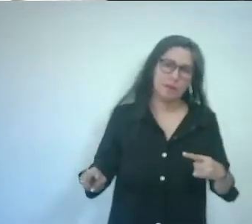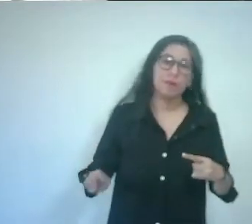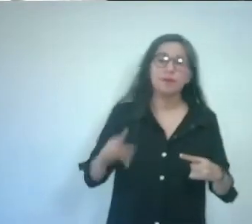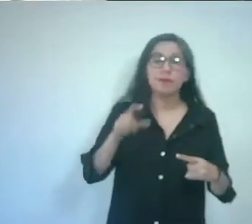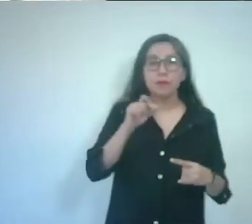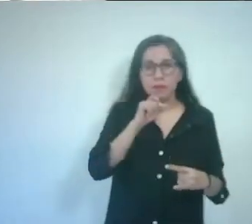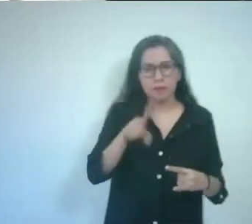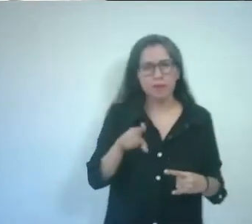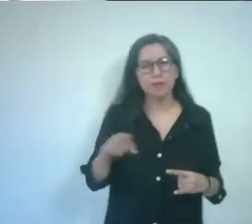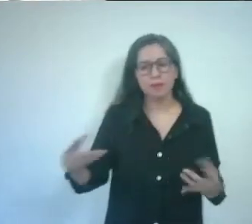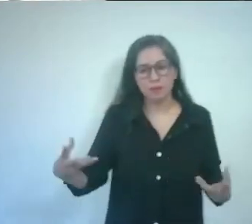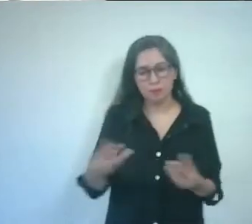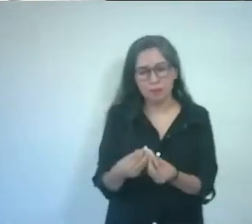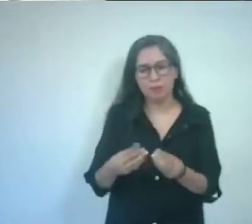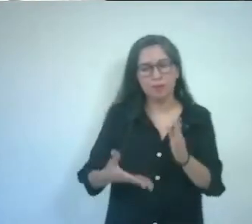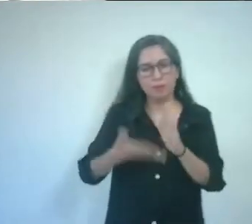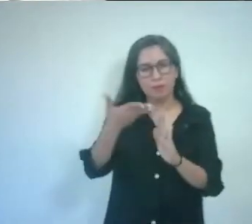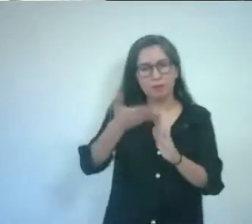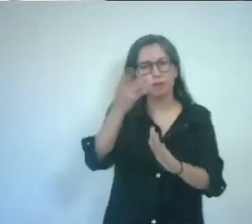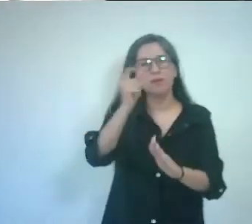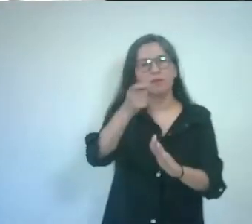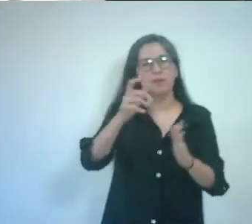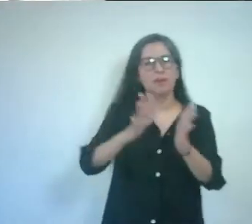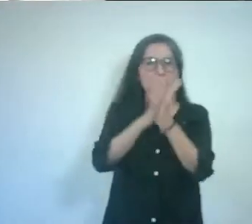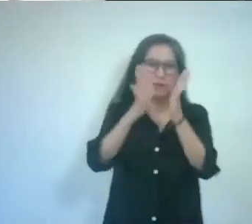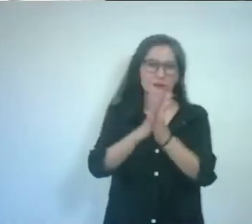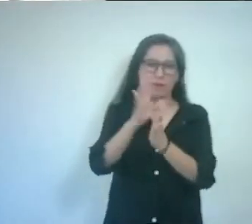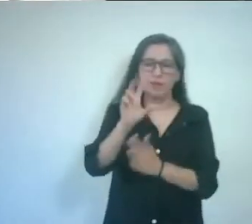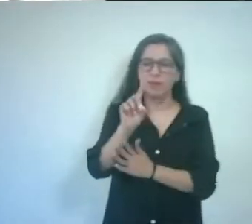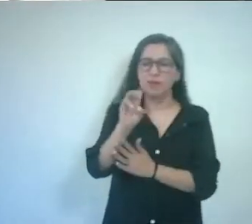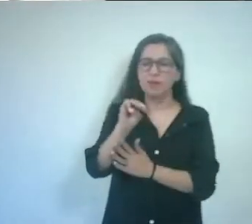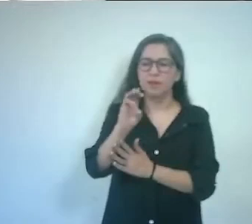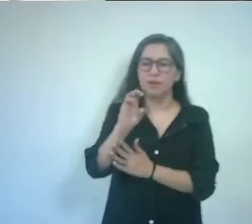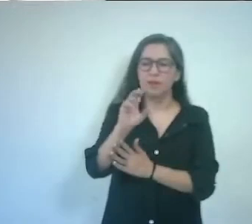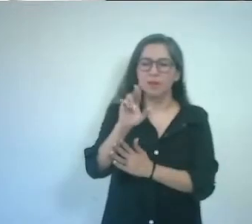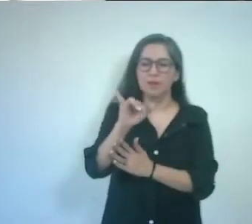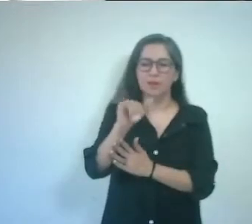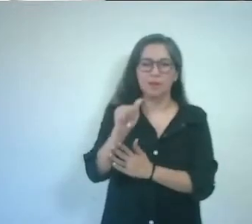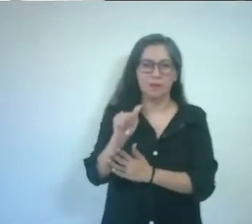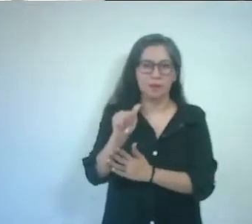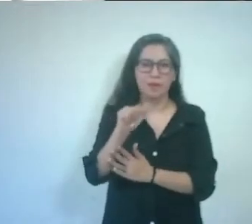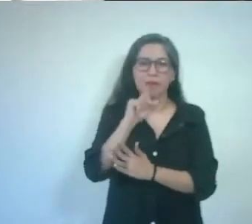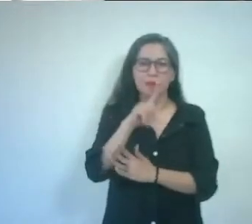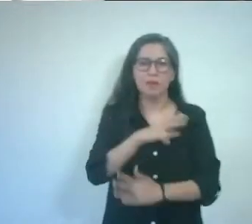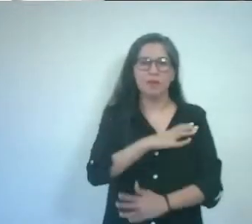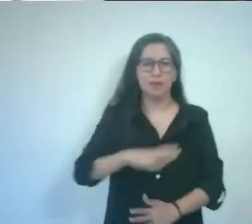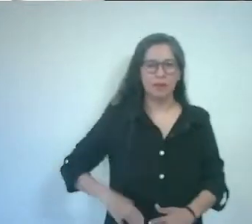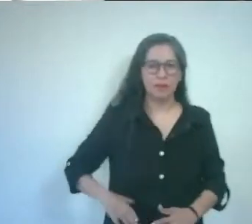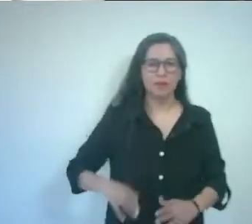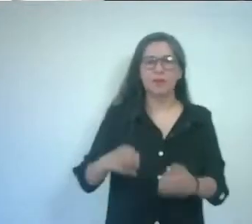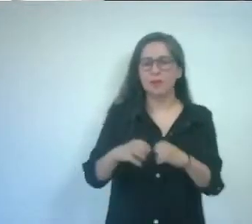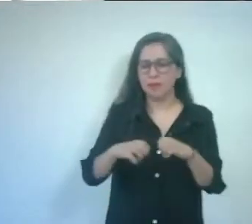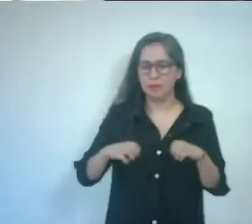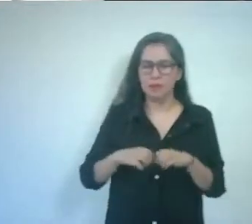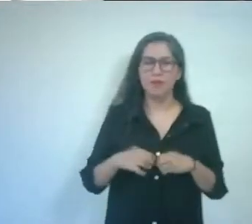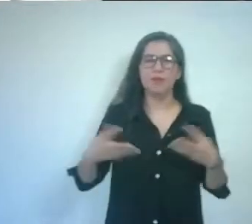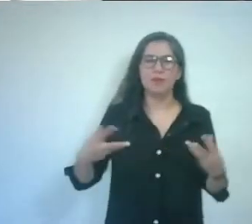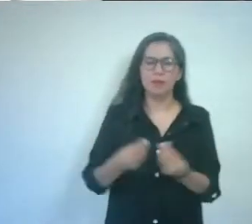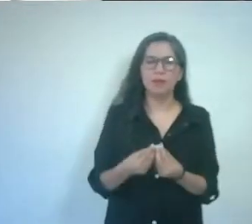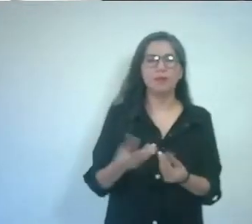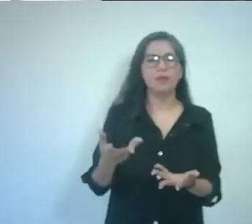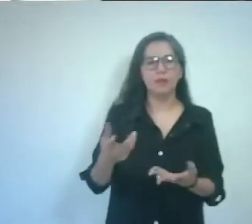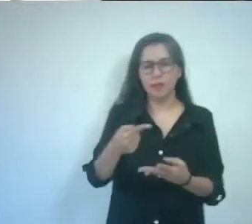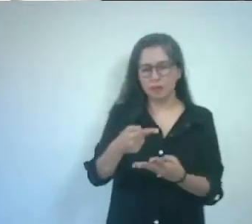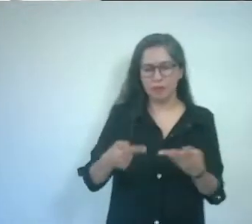construyen el ejercicio democrático. Desde las candidaturas, los equipos que les acompañan,